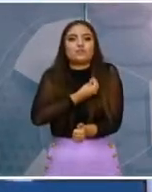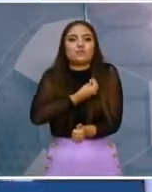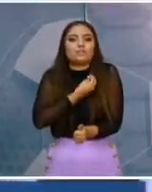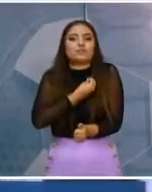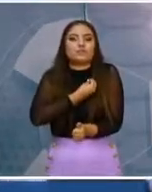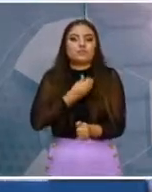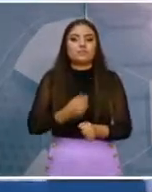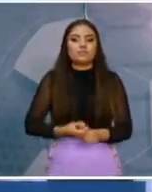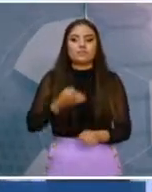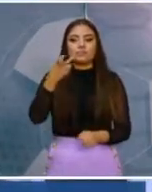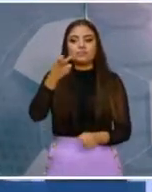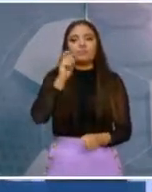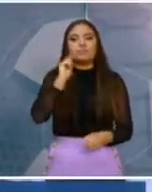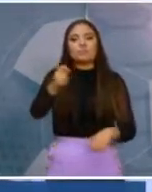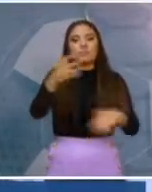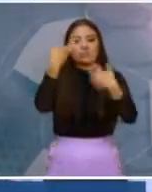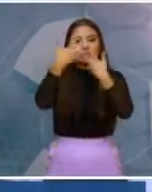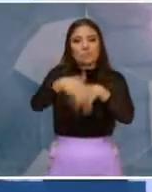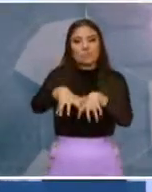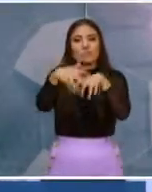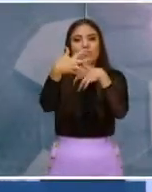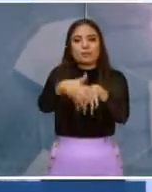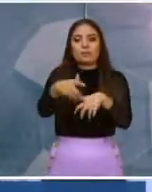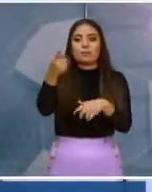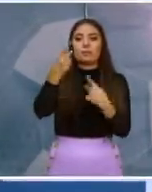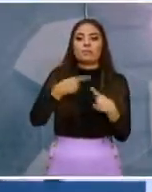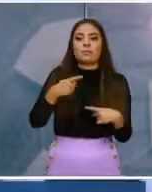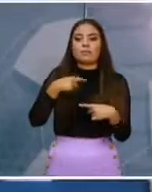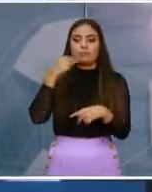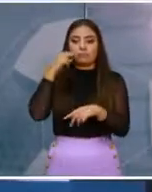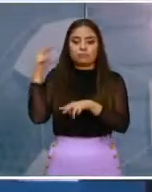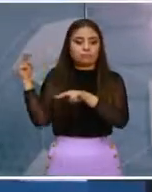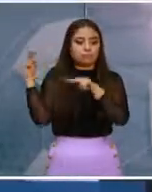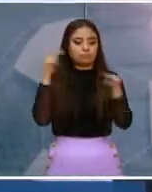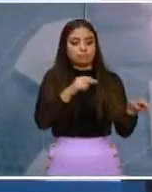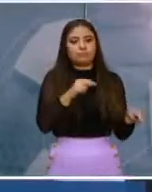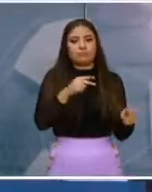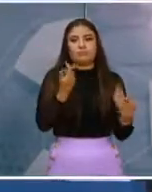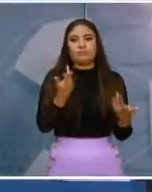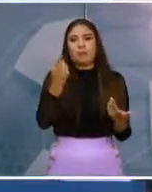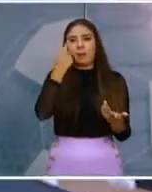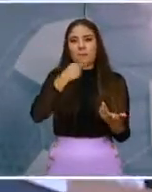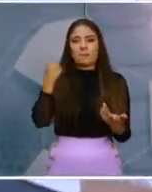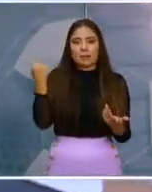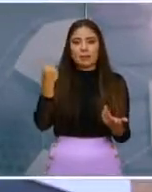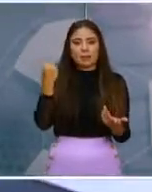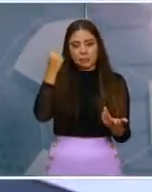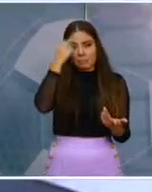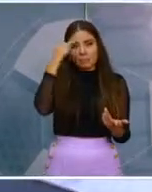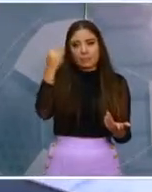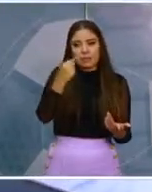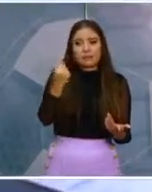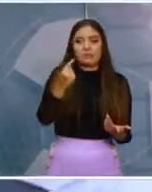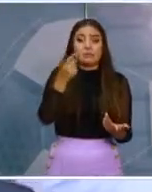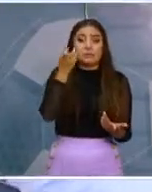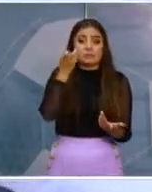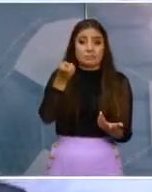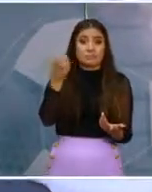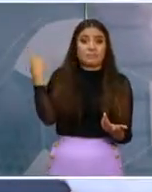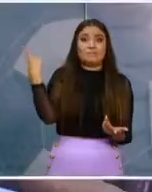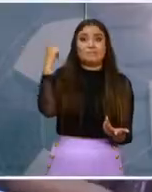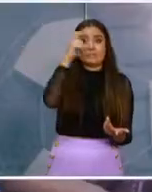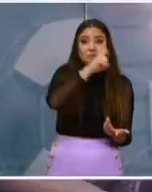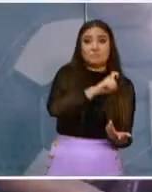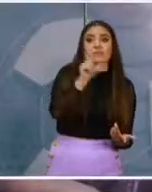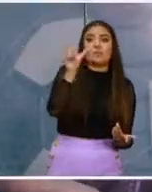manifestación, pues objetivo se ha perdido, siendo ya solo un requisito para poder titularnos, un requisito muy caro cuando hay que pagar con nuestra